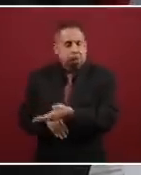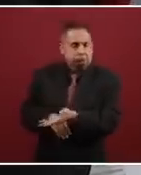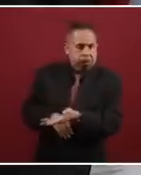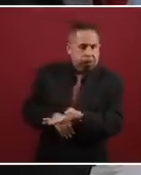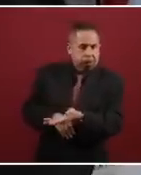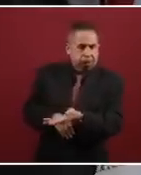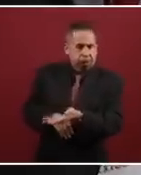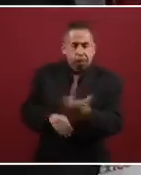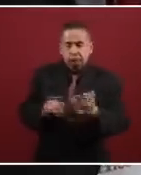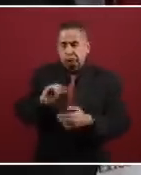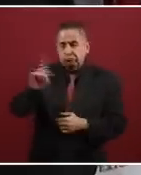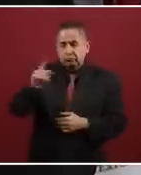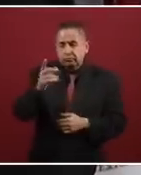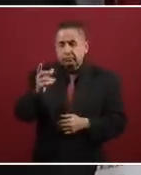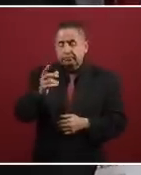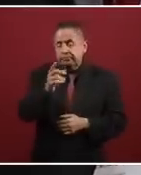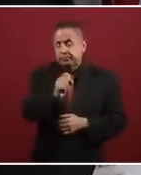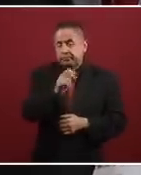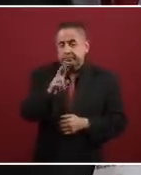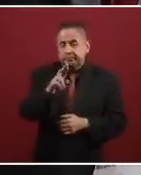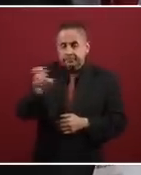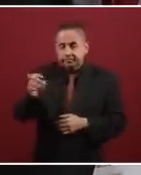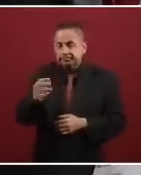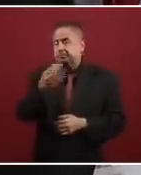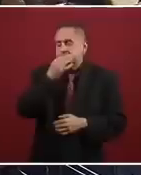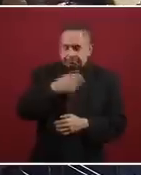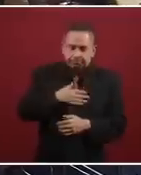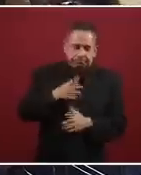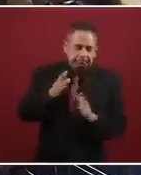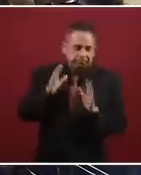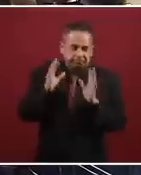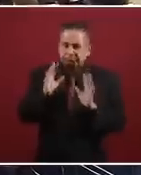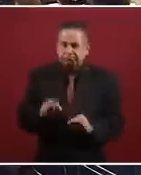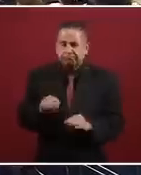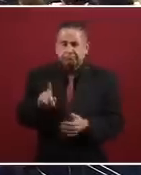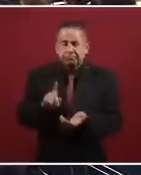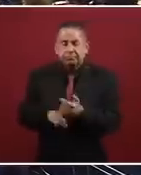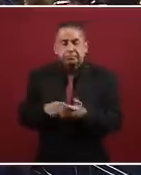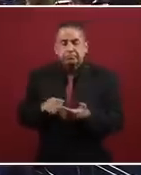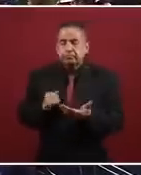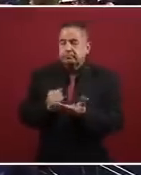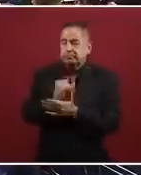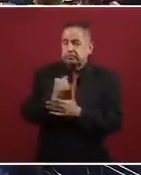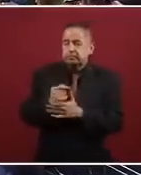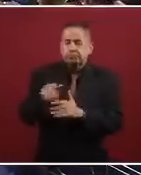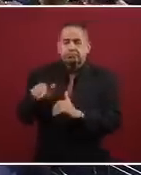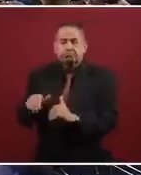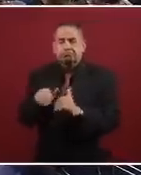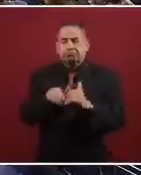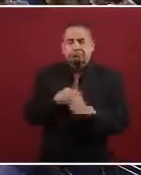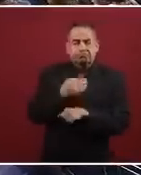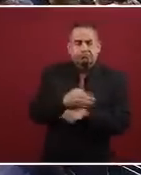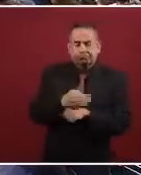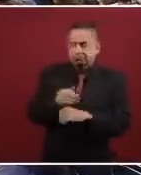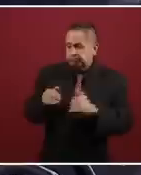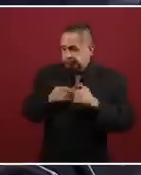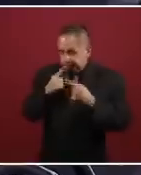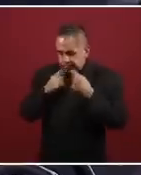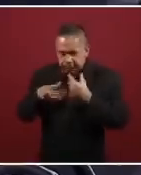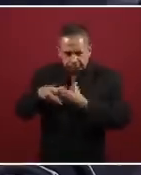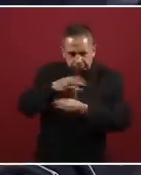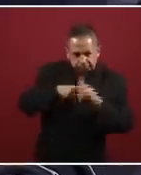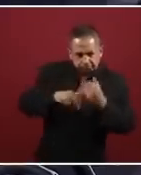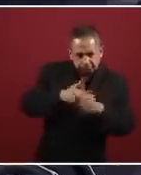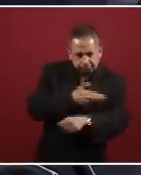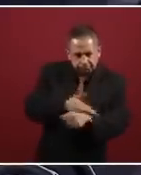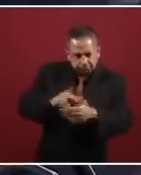Autoridades de la Secretaría de Relaciones Exteriores nos confirmaron que se determinó hacer un repliegue temporal para reorientar la